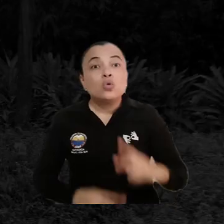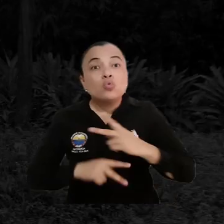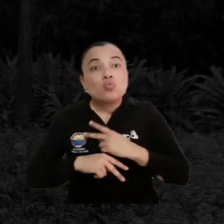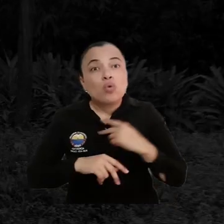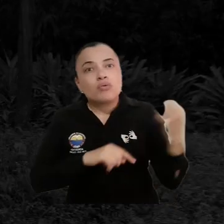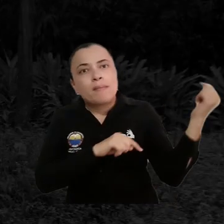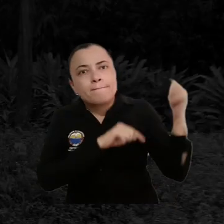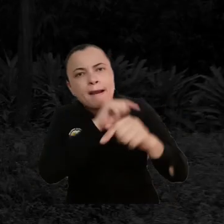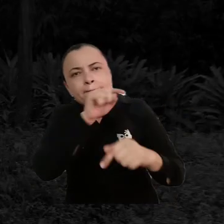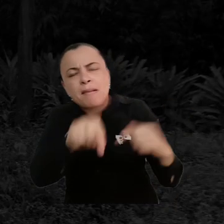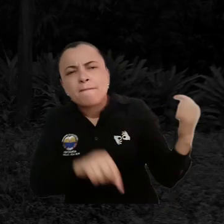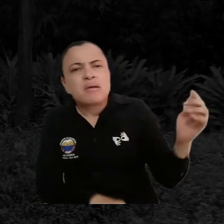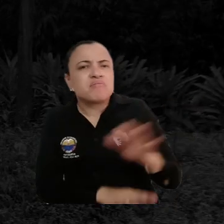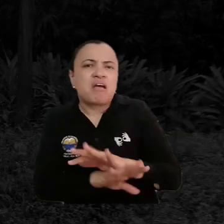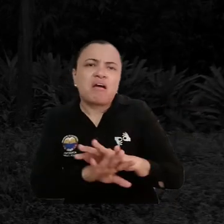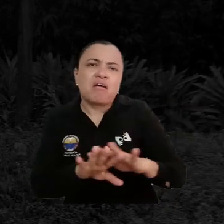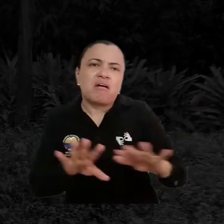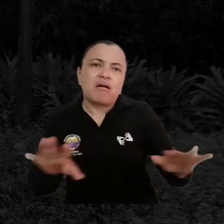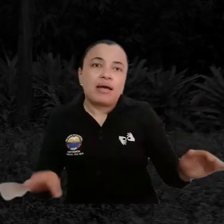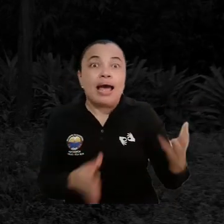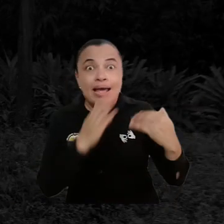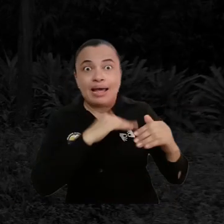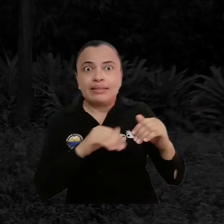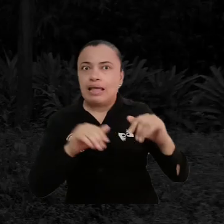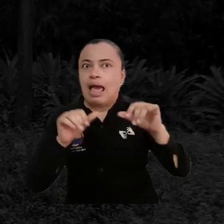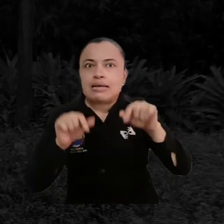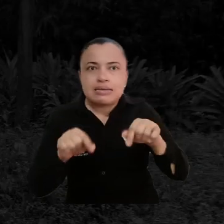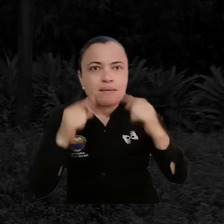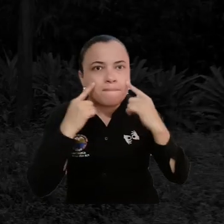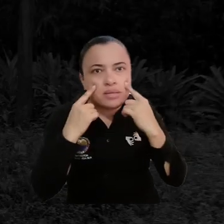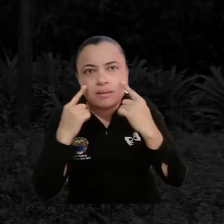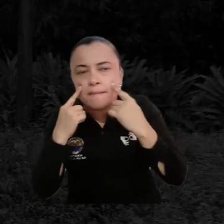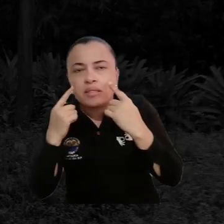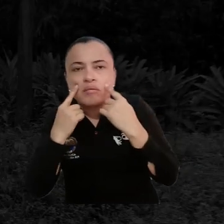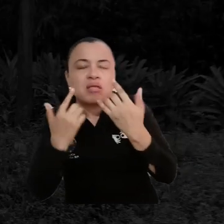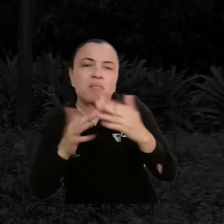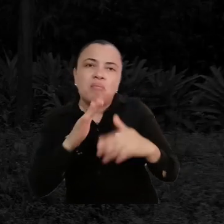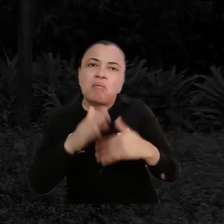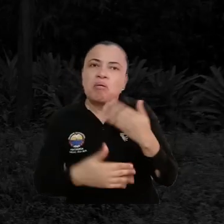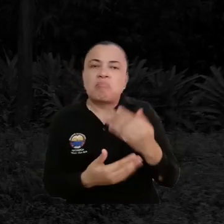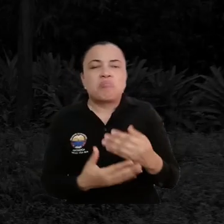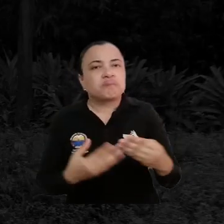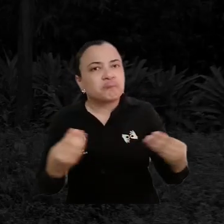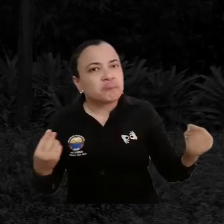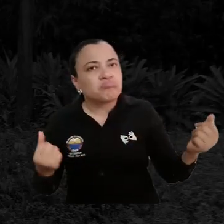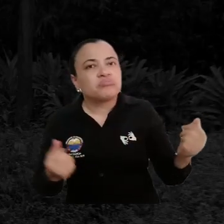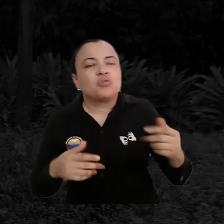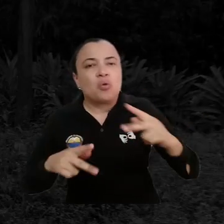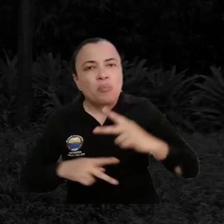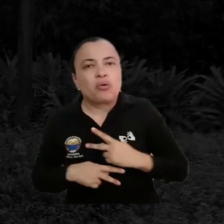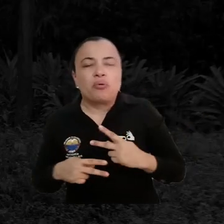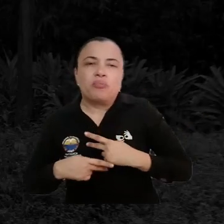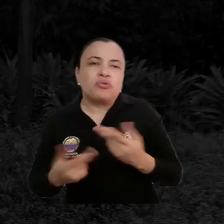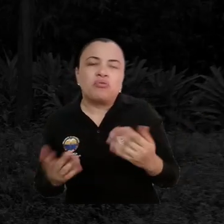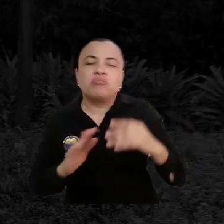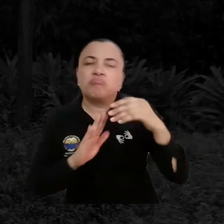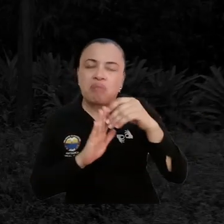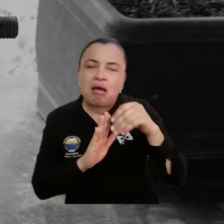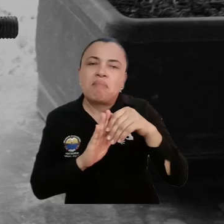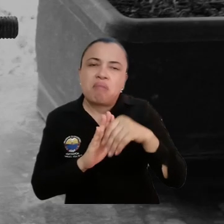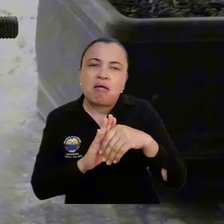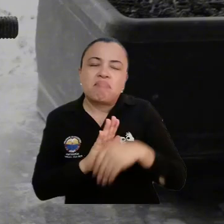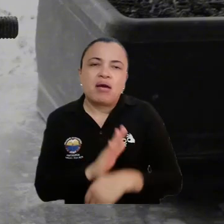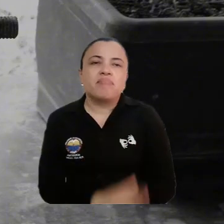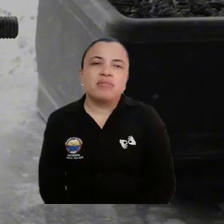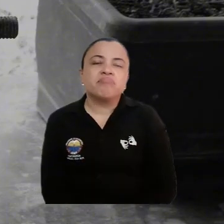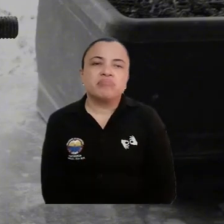ellos anteriormente permanecían en las fincas, pero en un momento u otro se fueron ausentando todos los dueños propios de las fincas, y digo yo que por eso se